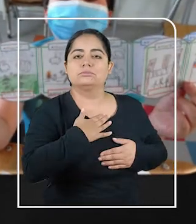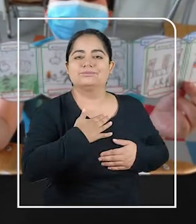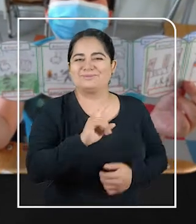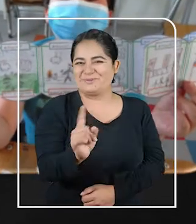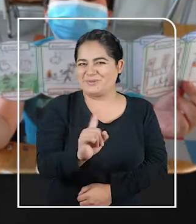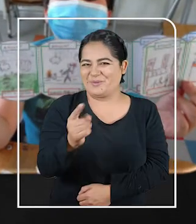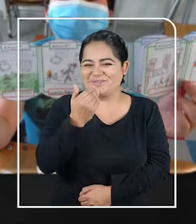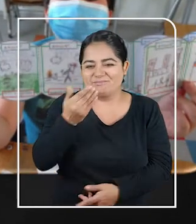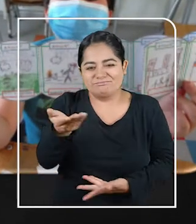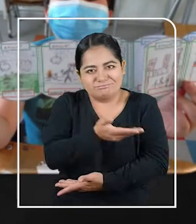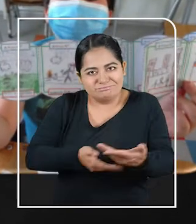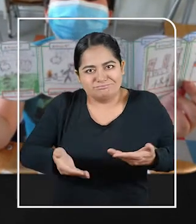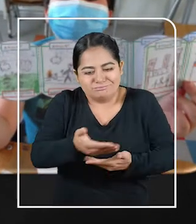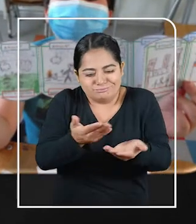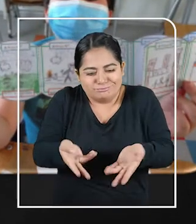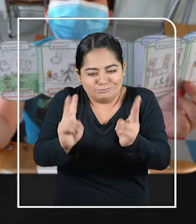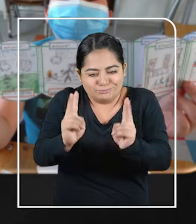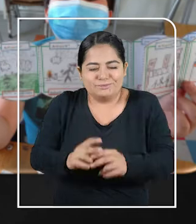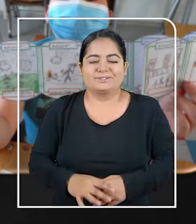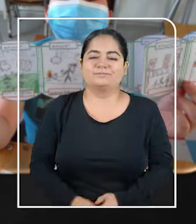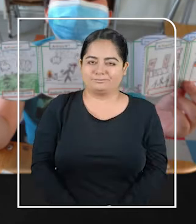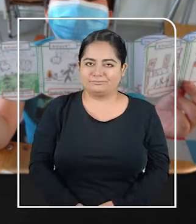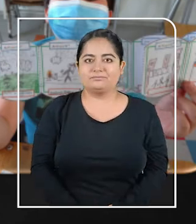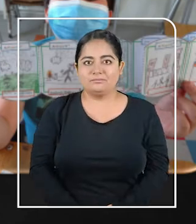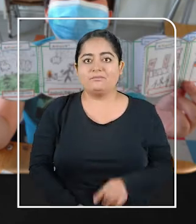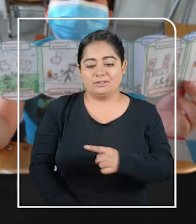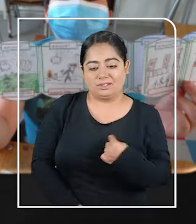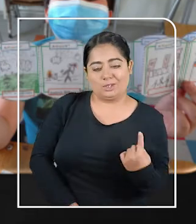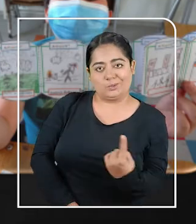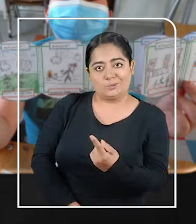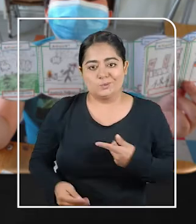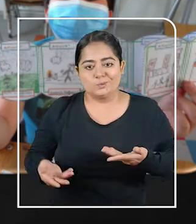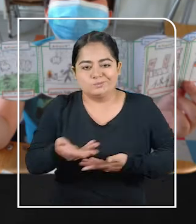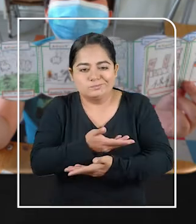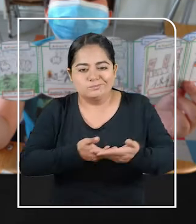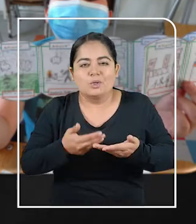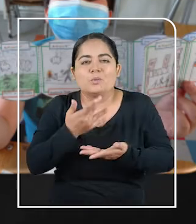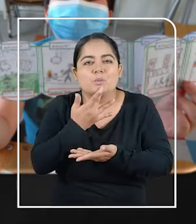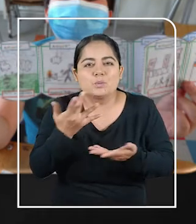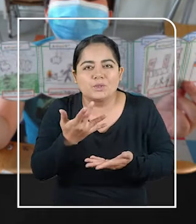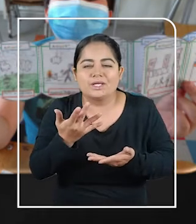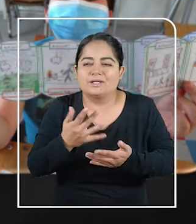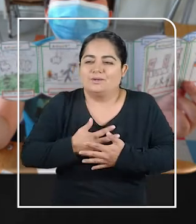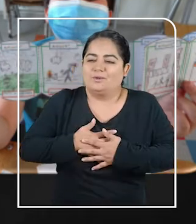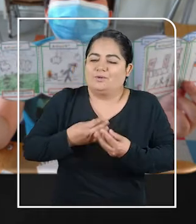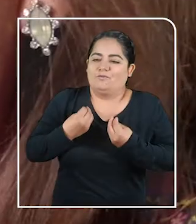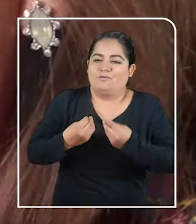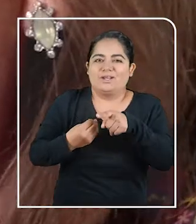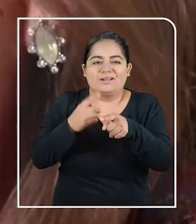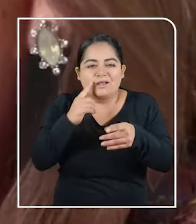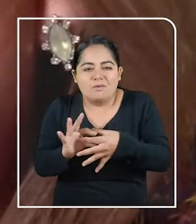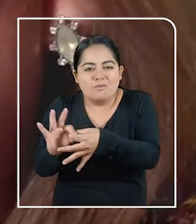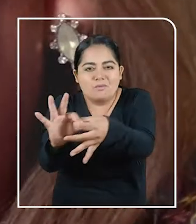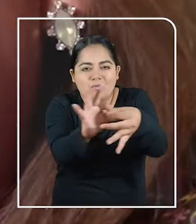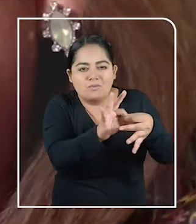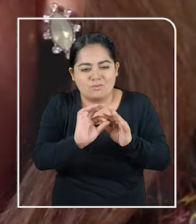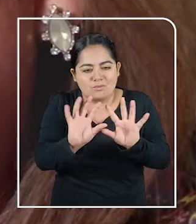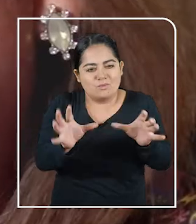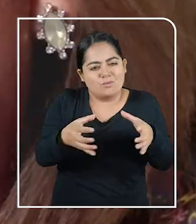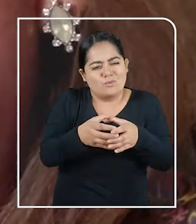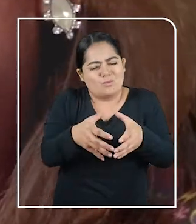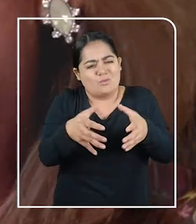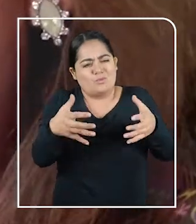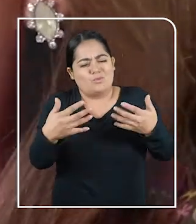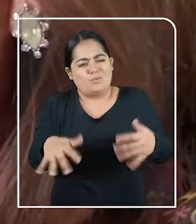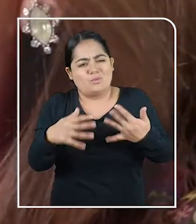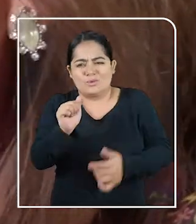lo pudieran compartir. Lo hablo entre nosotros porque en realidad se formó una cohesión de curso tan grande